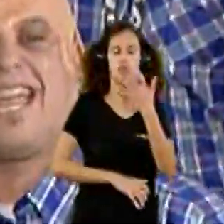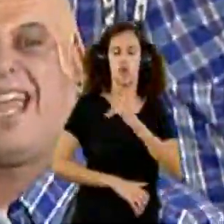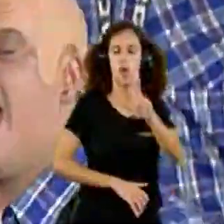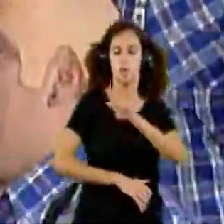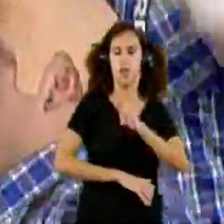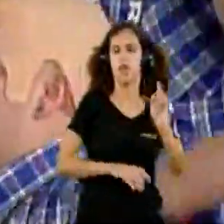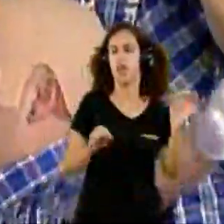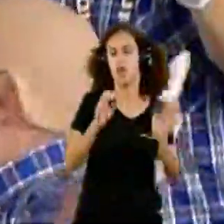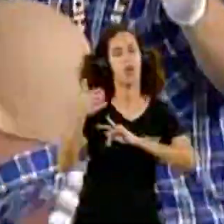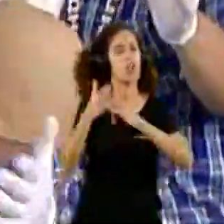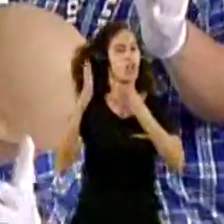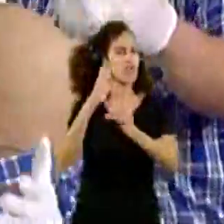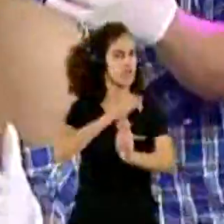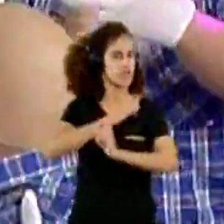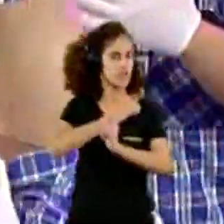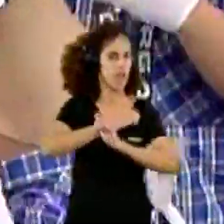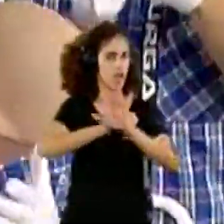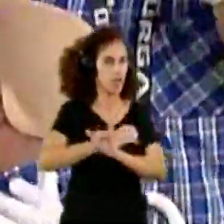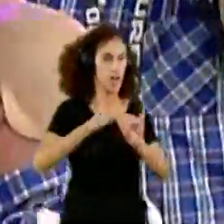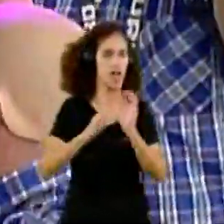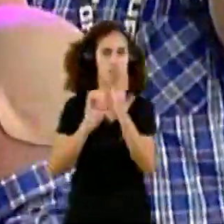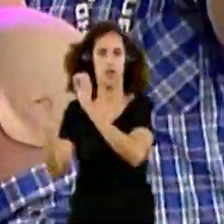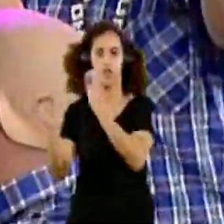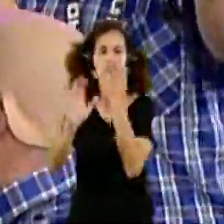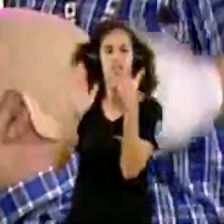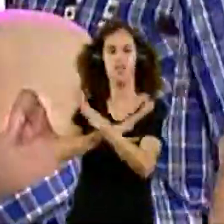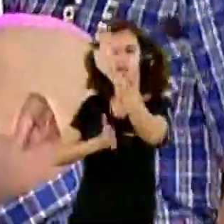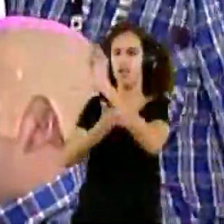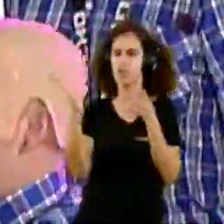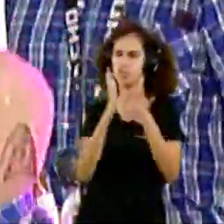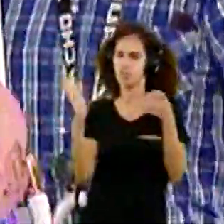mi estrategia. La murga es sinónimo de letra.